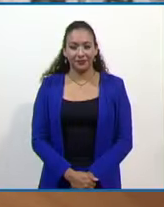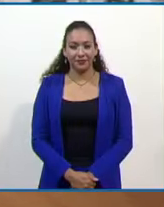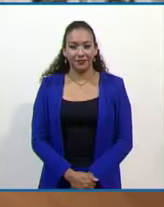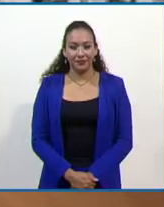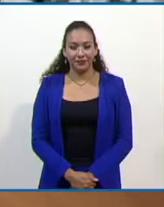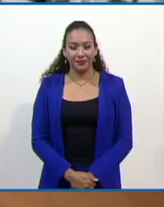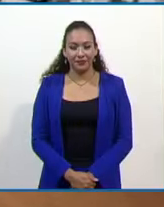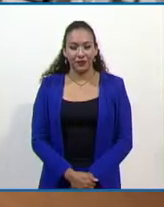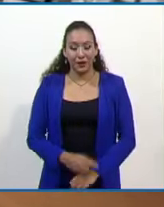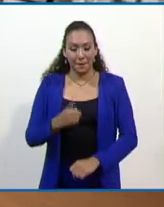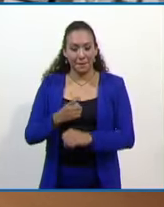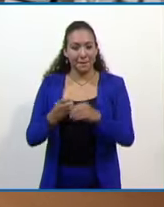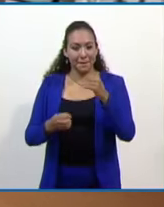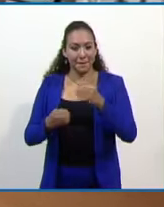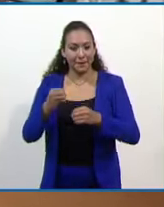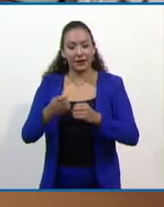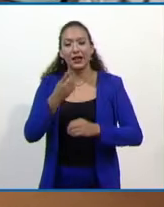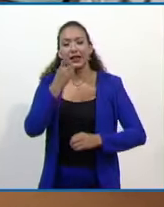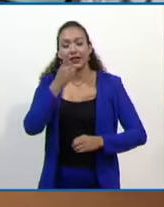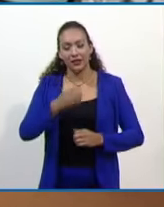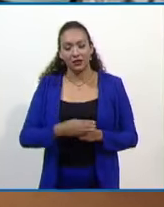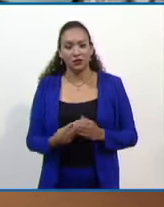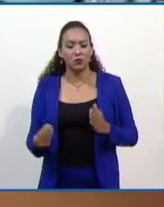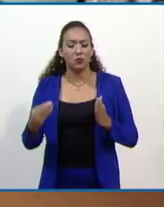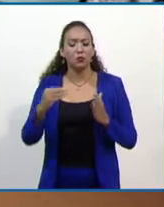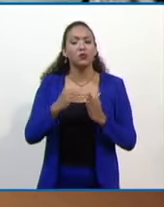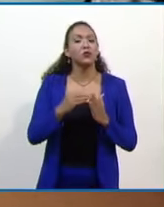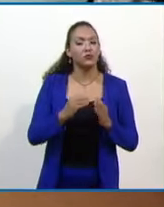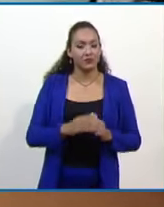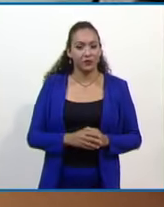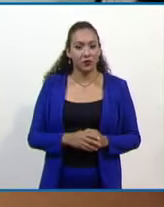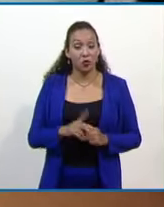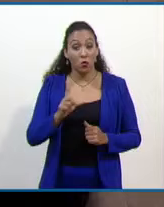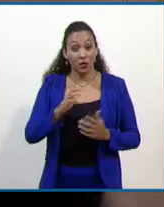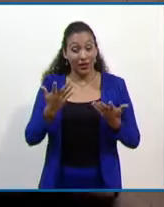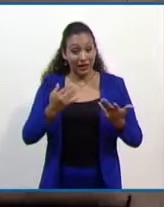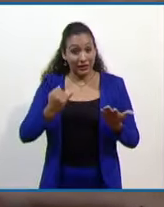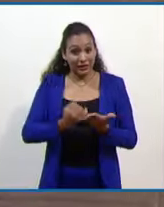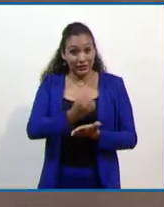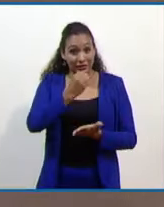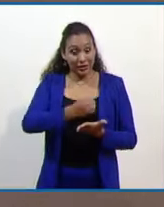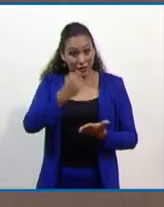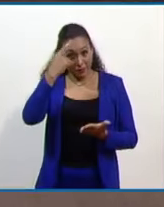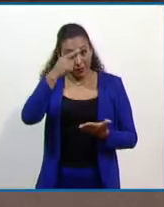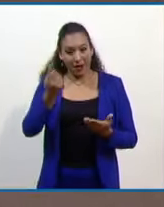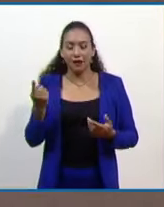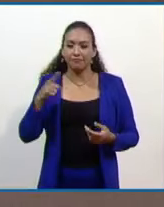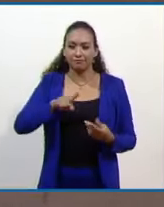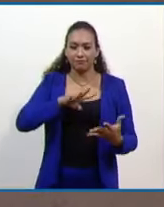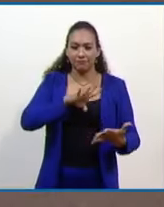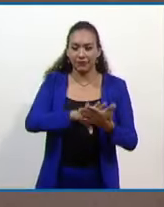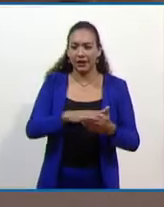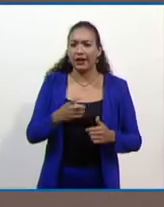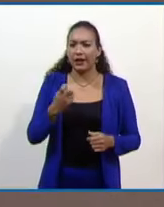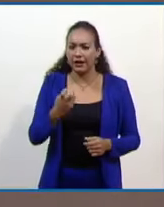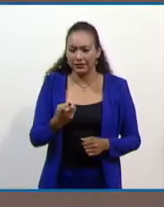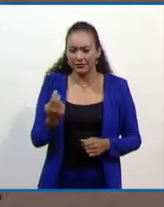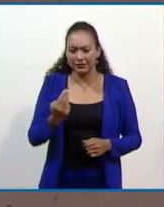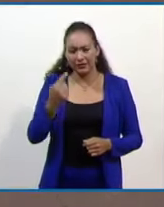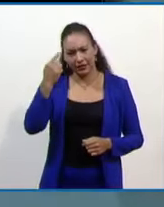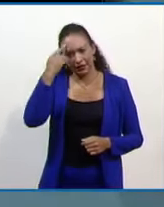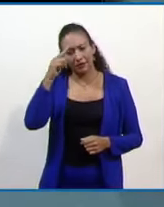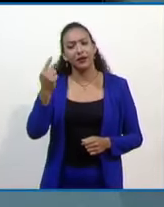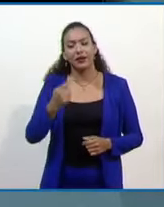La primera sala de la Corte estableció como criterio que el dictado de una sentencia condenatoria no solo es un requisito para que las víctimas